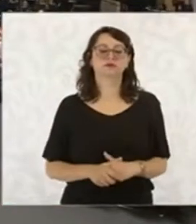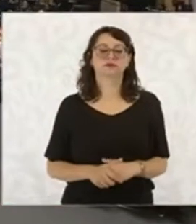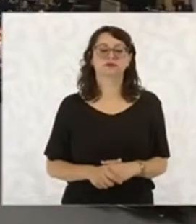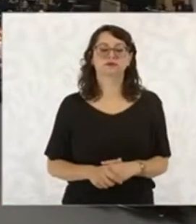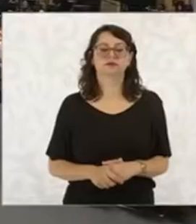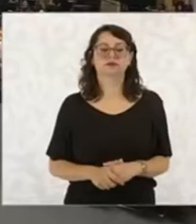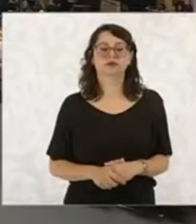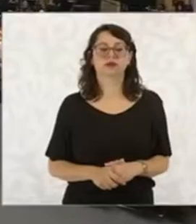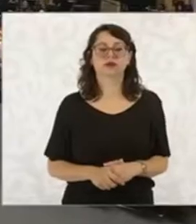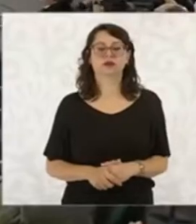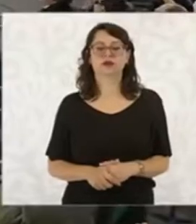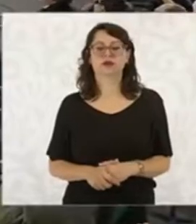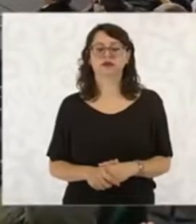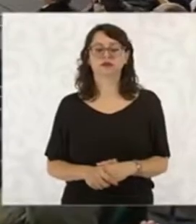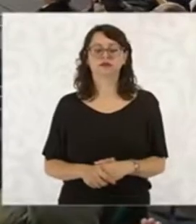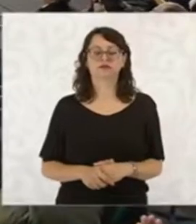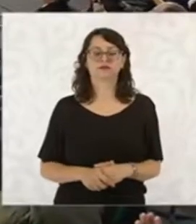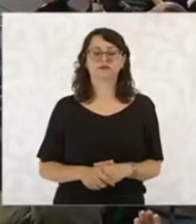ahorrado?